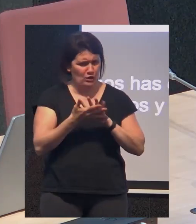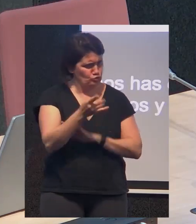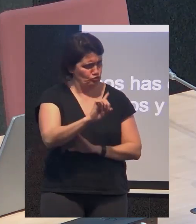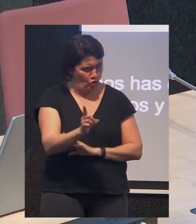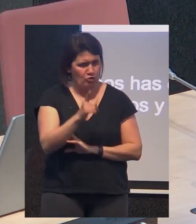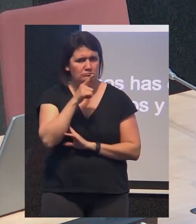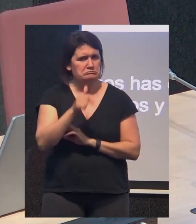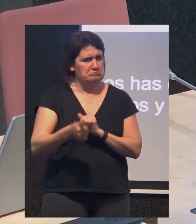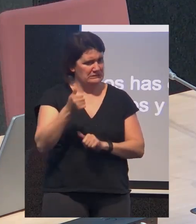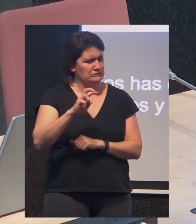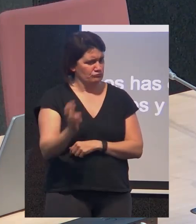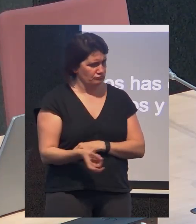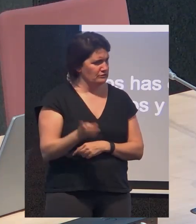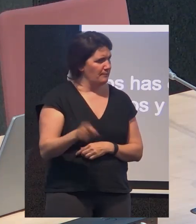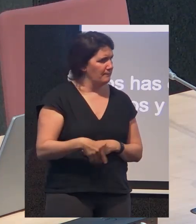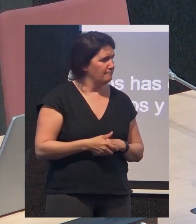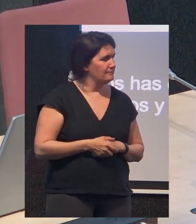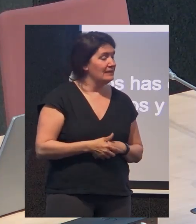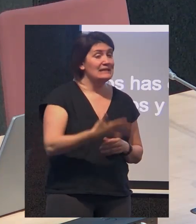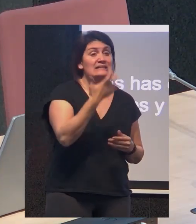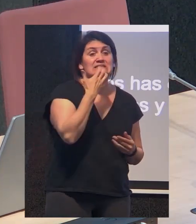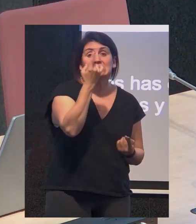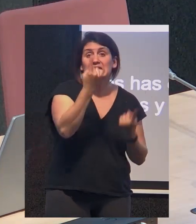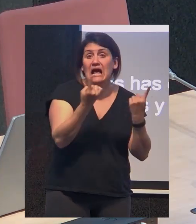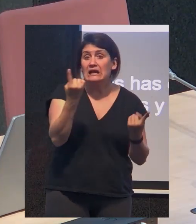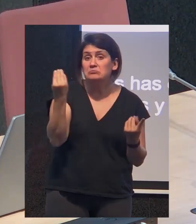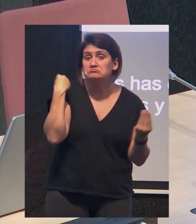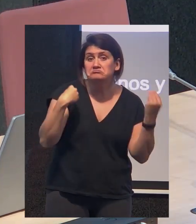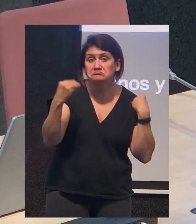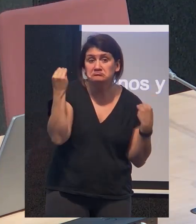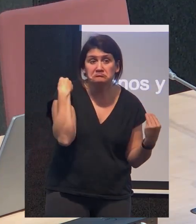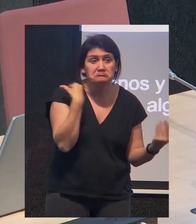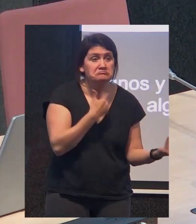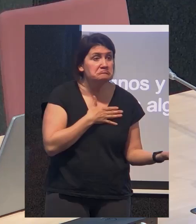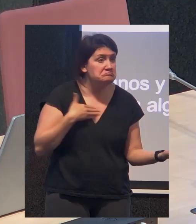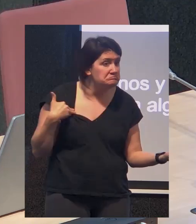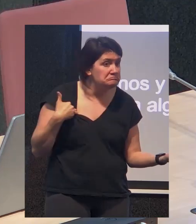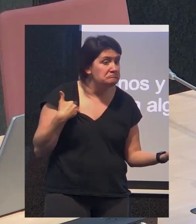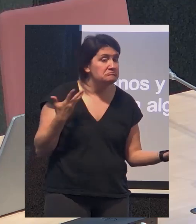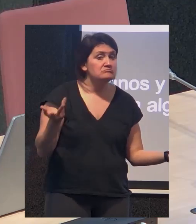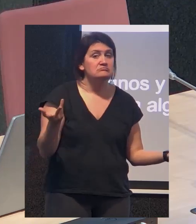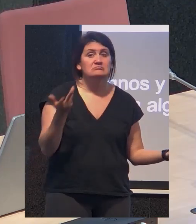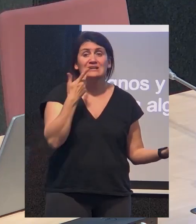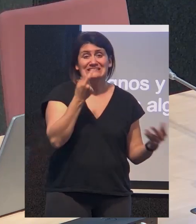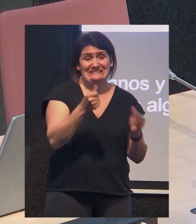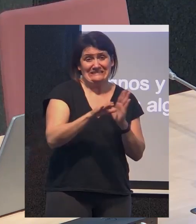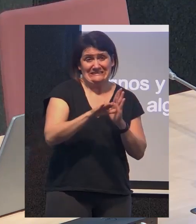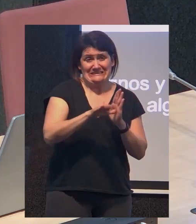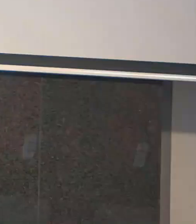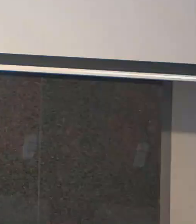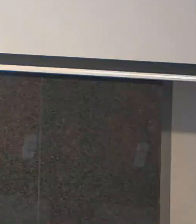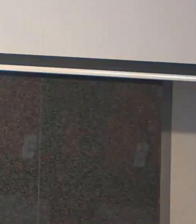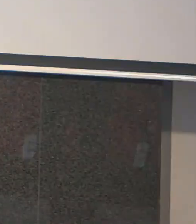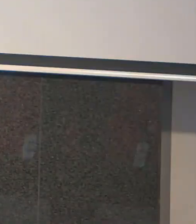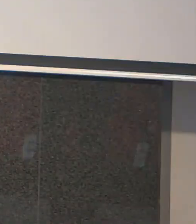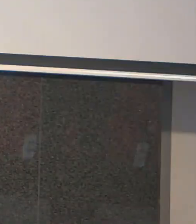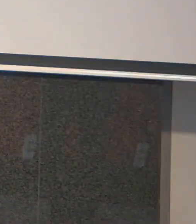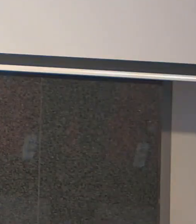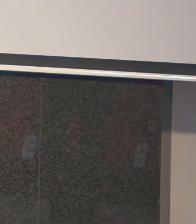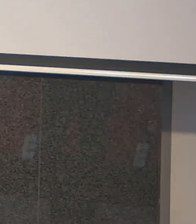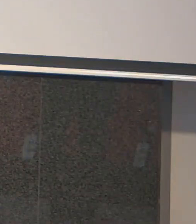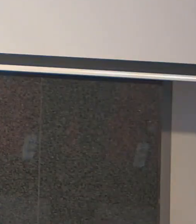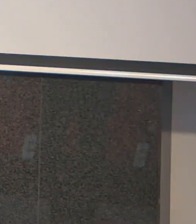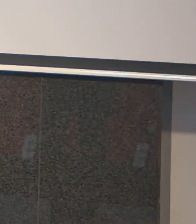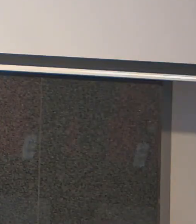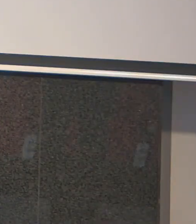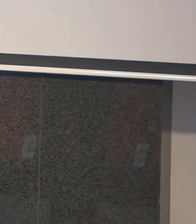¿no? Si hay alguien que tenga alguna pregunta, vamos un poco retrasados en cuanto al programa, digo de